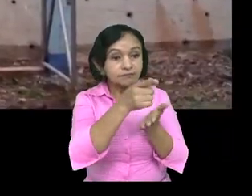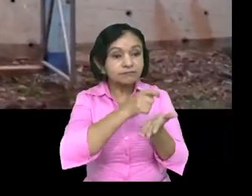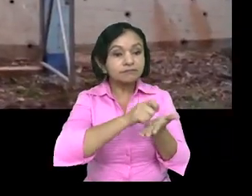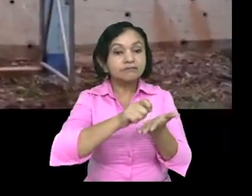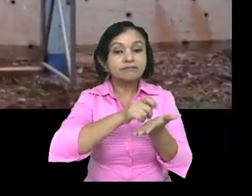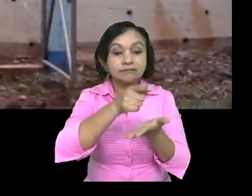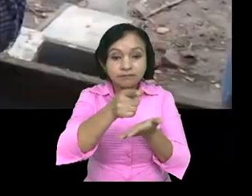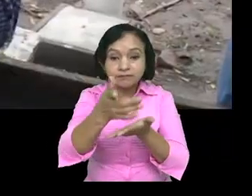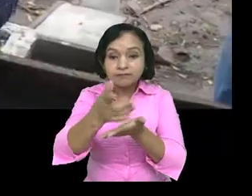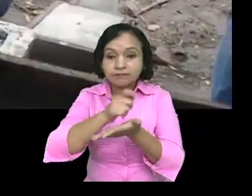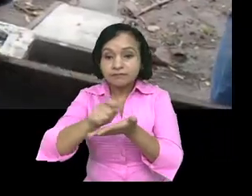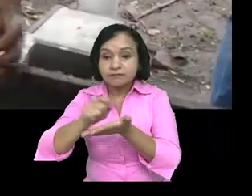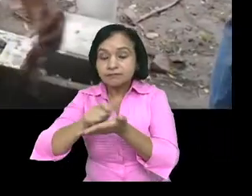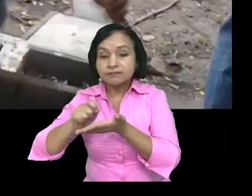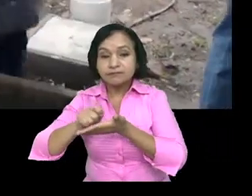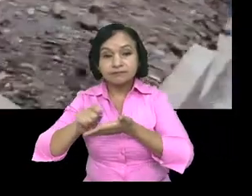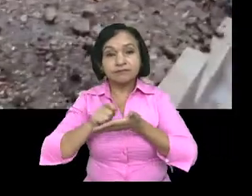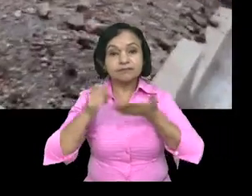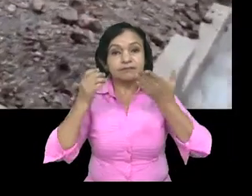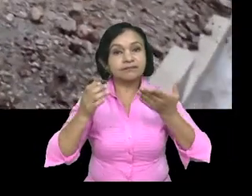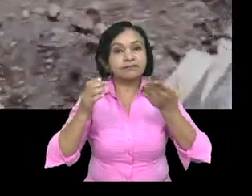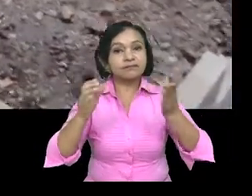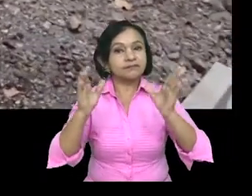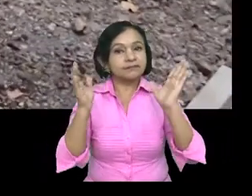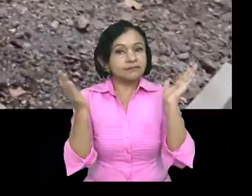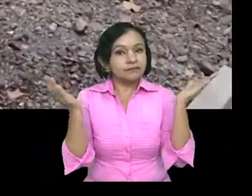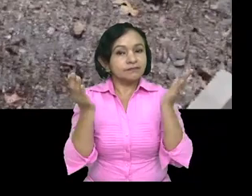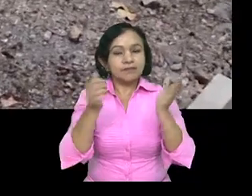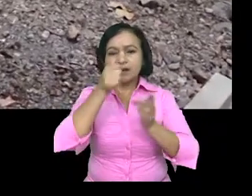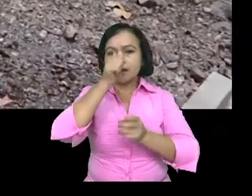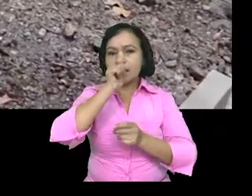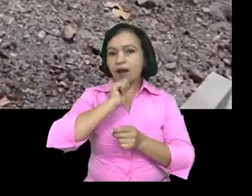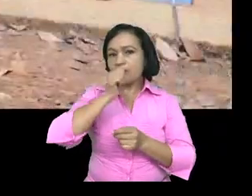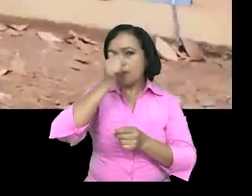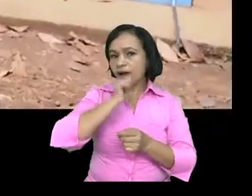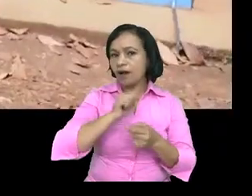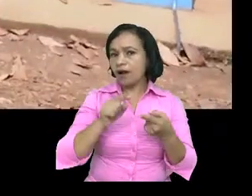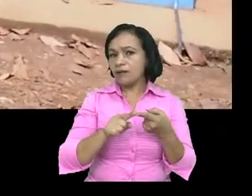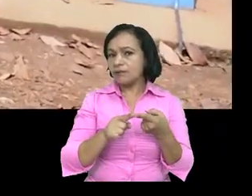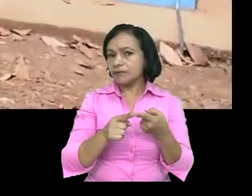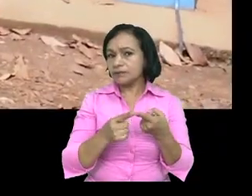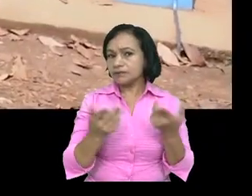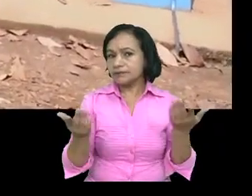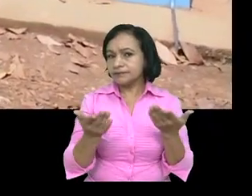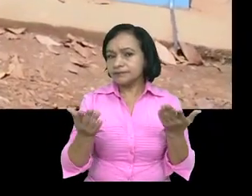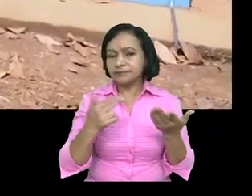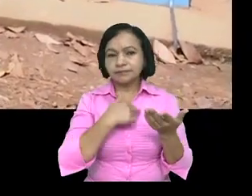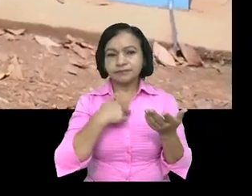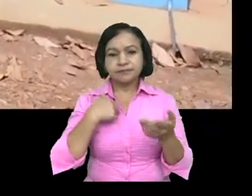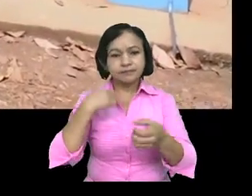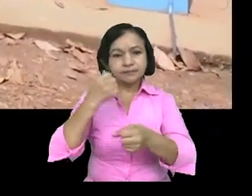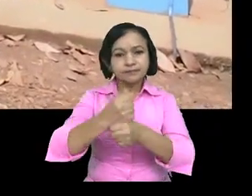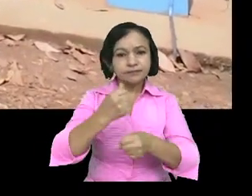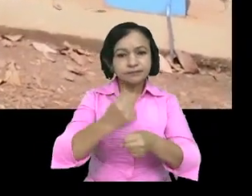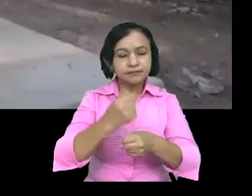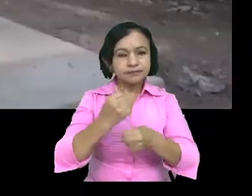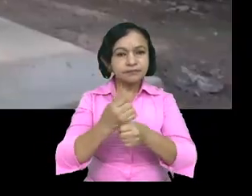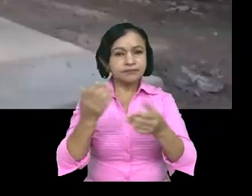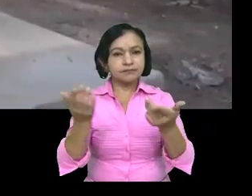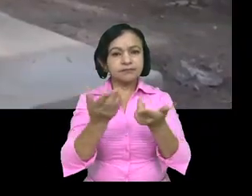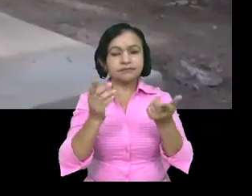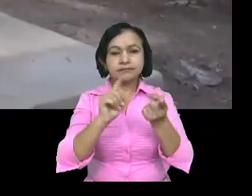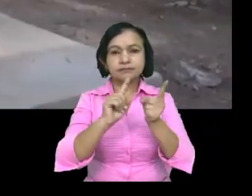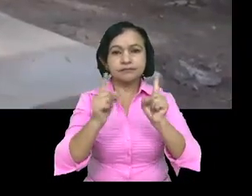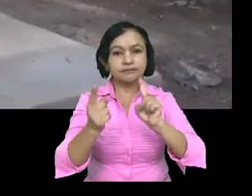Y desde ahí se conoce, y los indicadores no solo son el agua, pues, sino cómo van a trabajar, cómo se van a